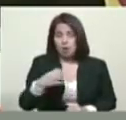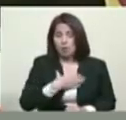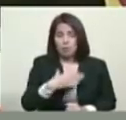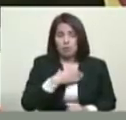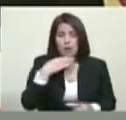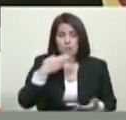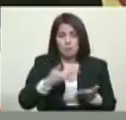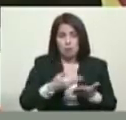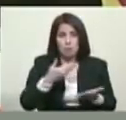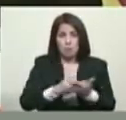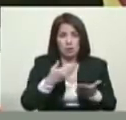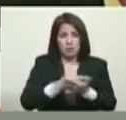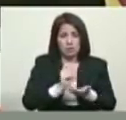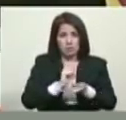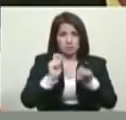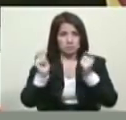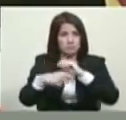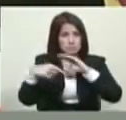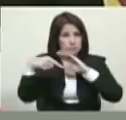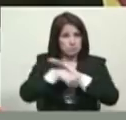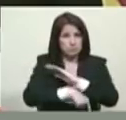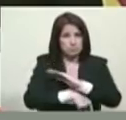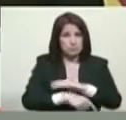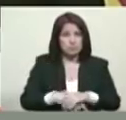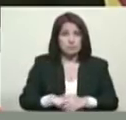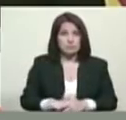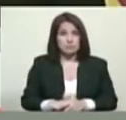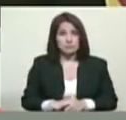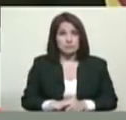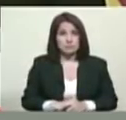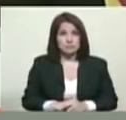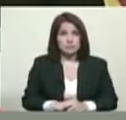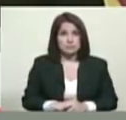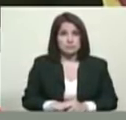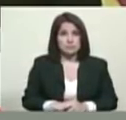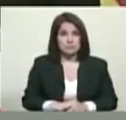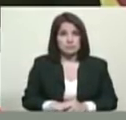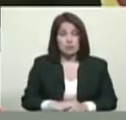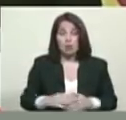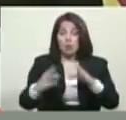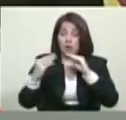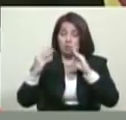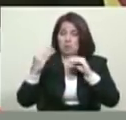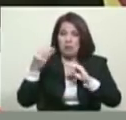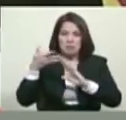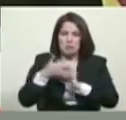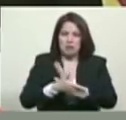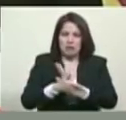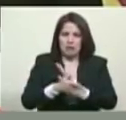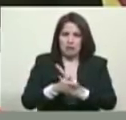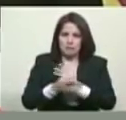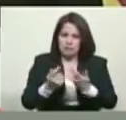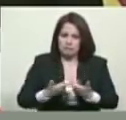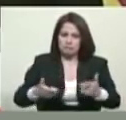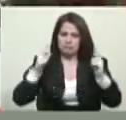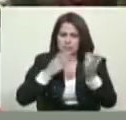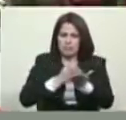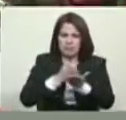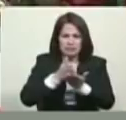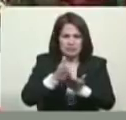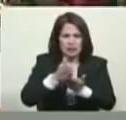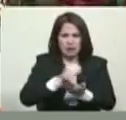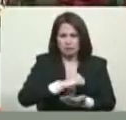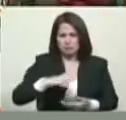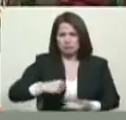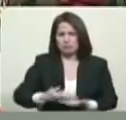profundas transformaciones, especialmente cuando hablamos de dignidad, de soberanía, no solamente soberanía política, sino soberanía